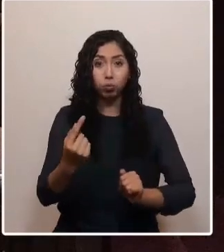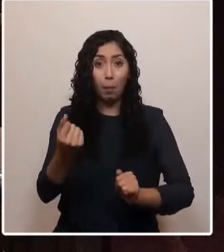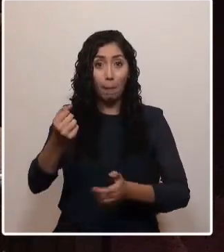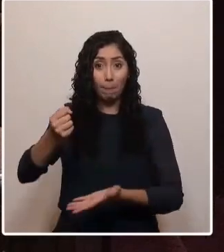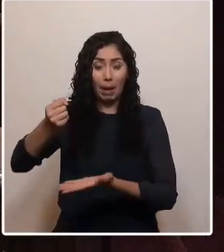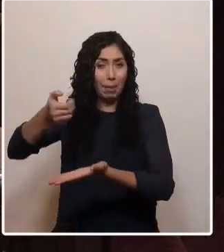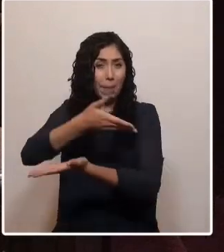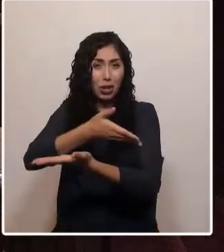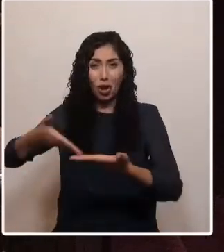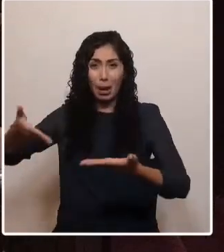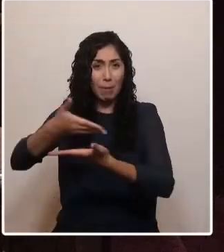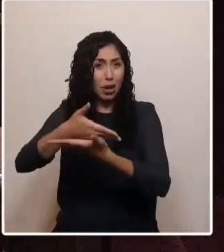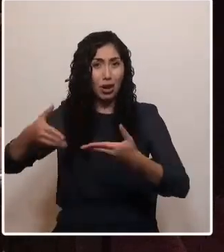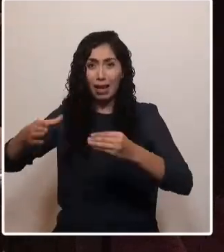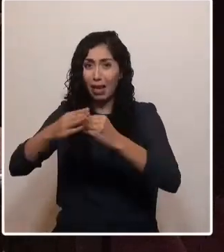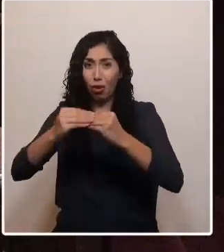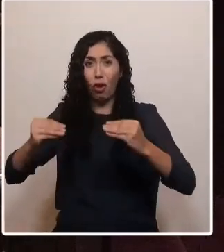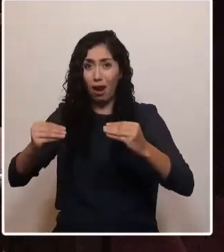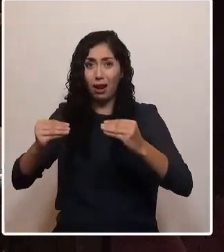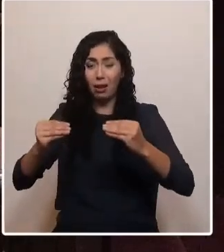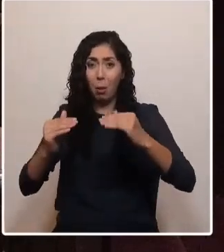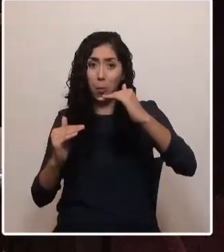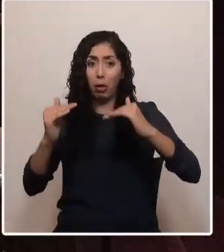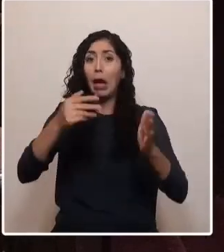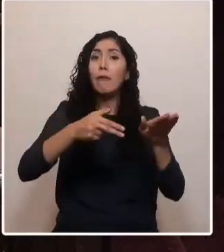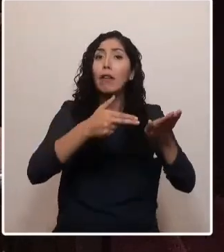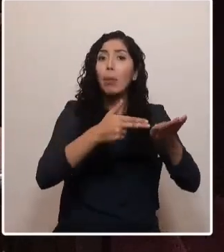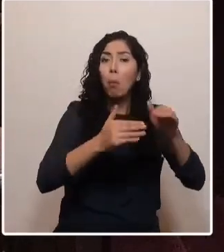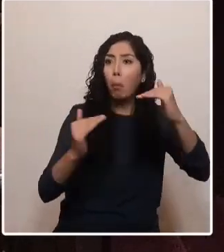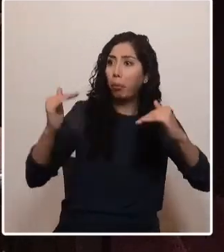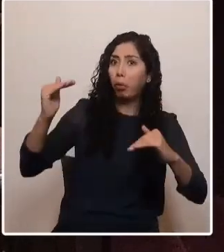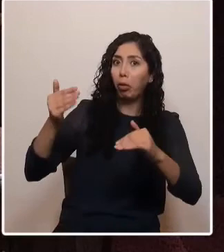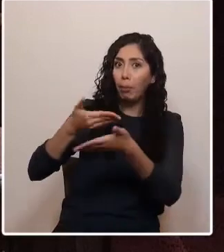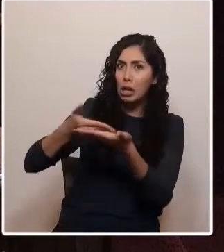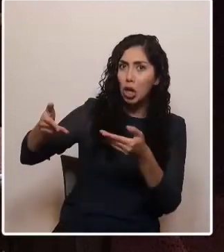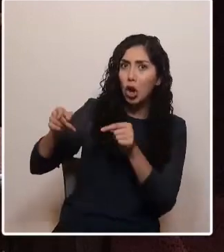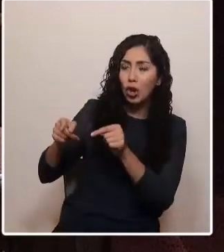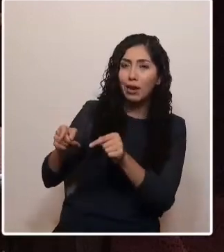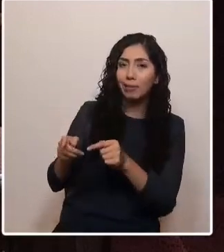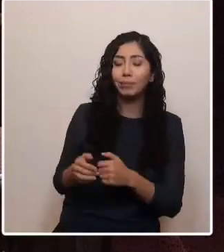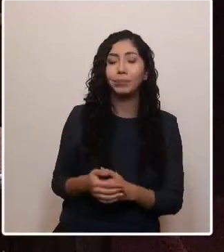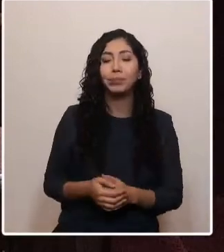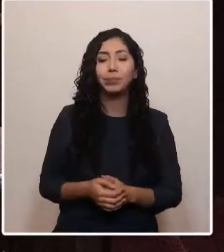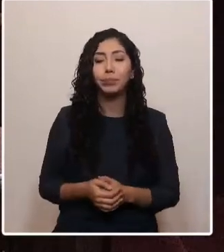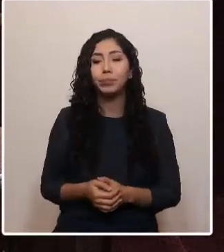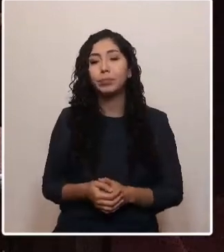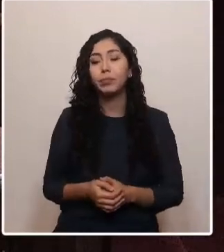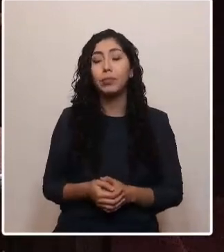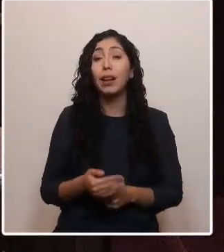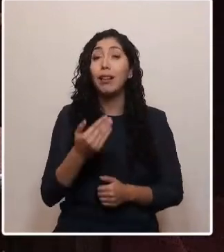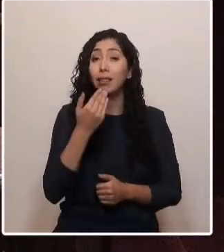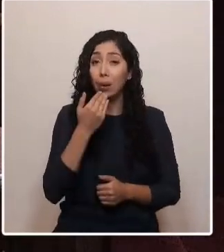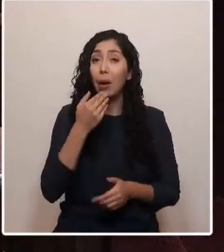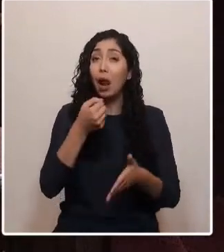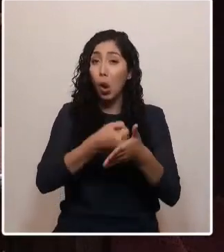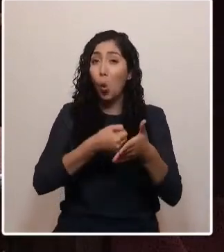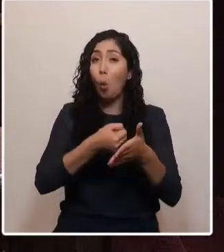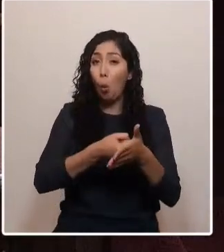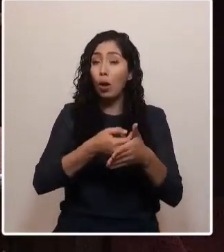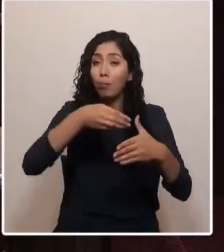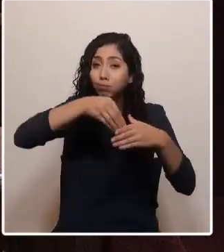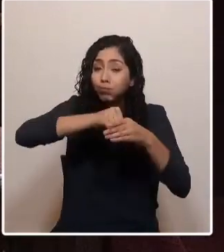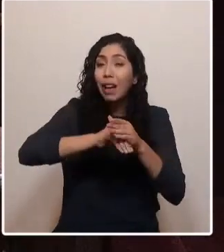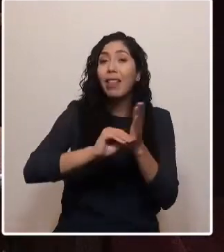millones de dólares. La seguridad que algunos izan como una bandera de lucha no es solo la física, sino también la digital. Aprobemos los incisos y el